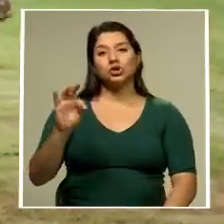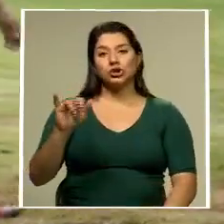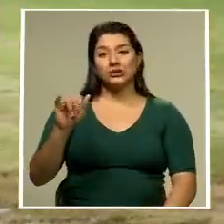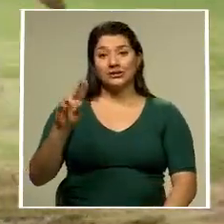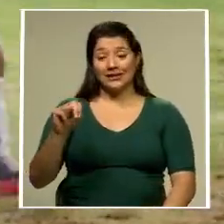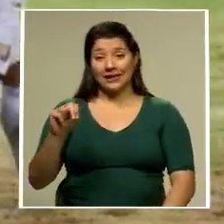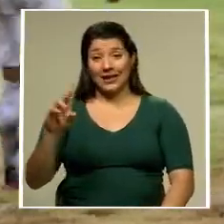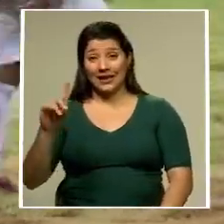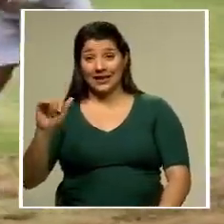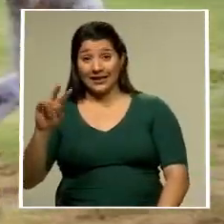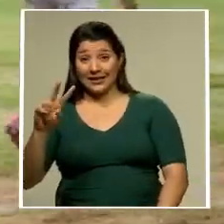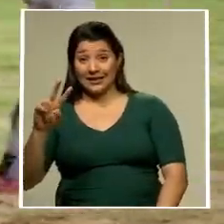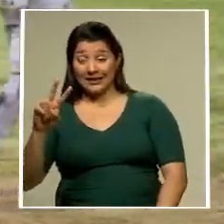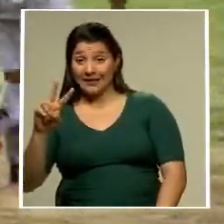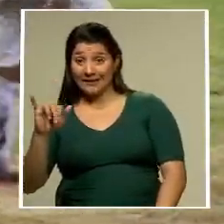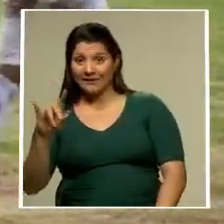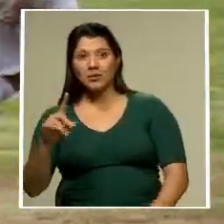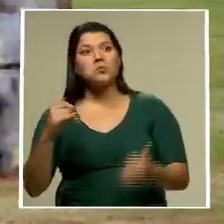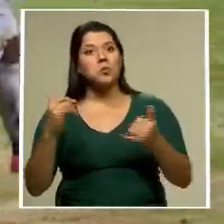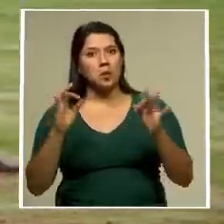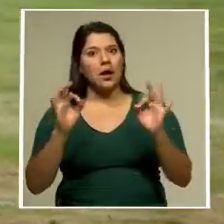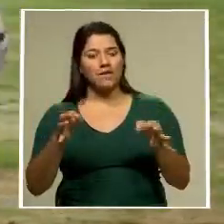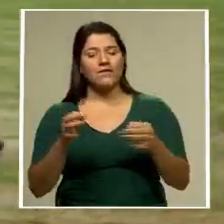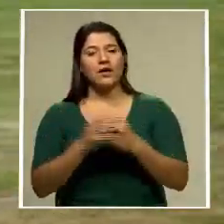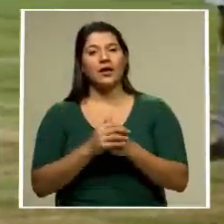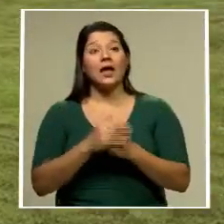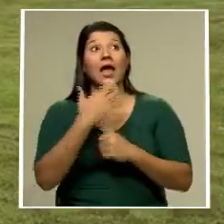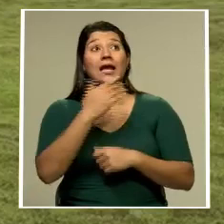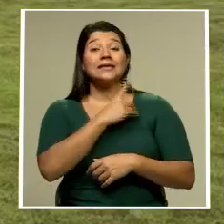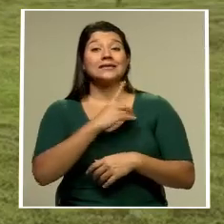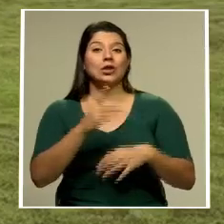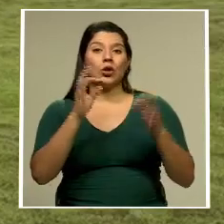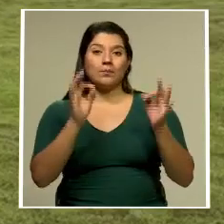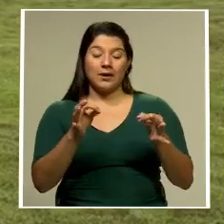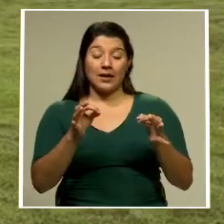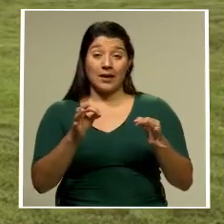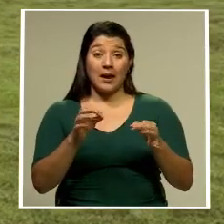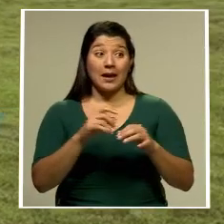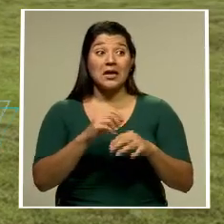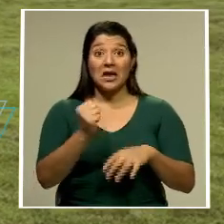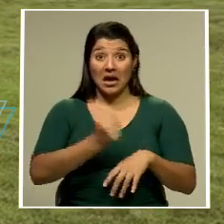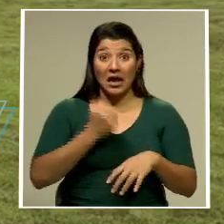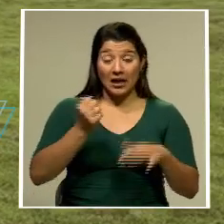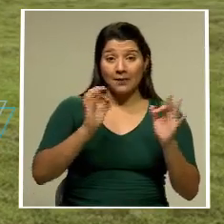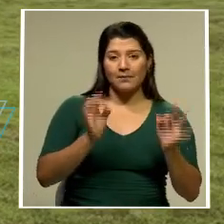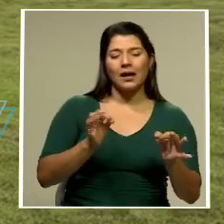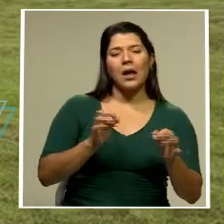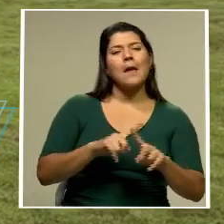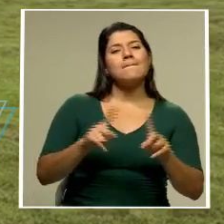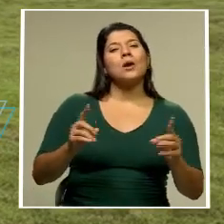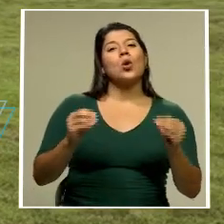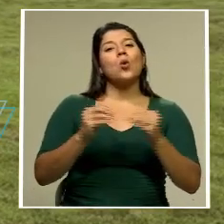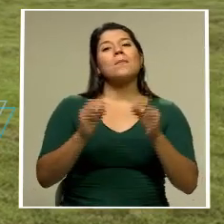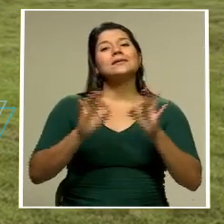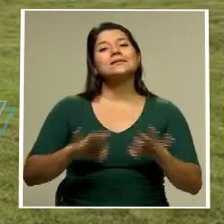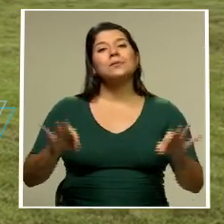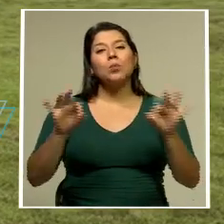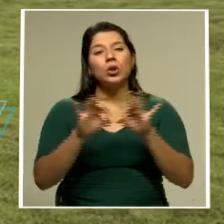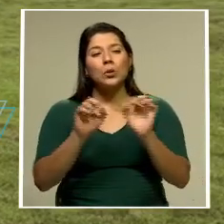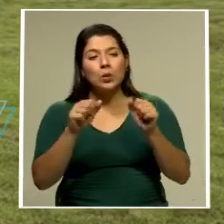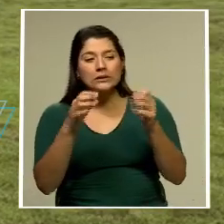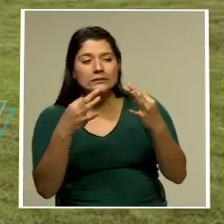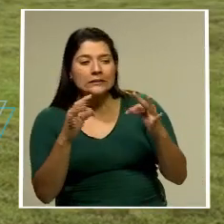manera, más allá del gol y el gane, lo importante en estos partidos es pues ir probando cosas,